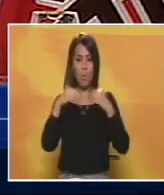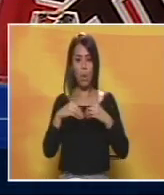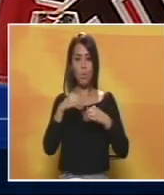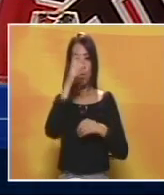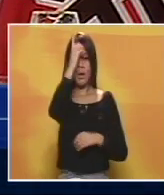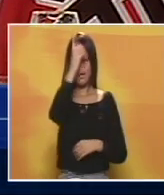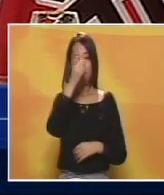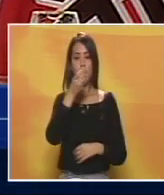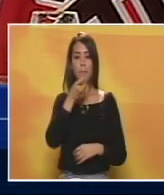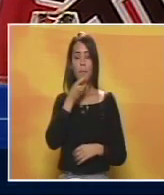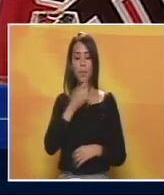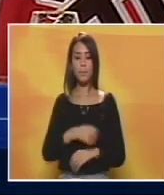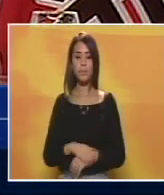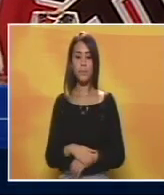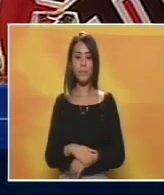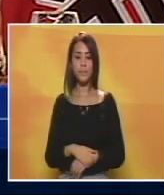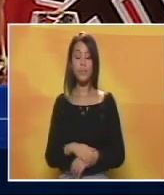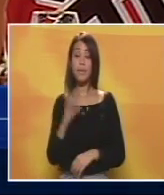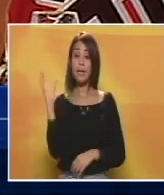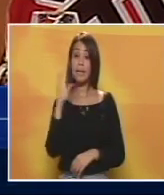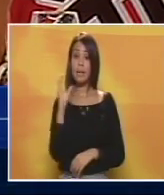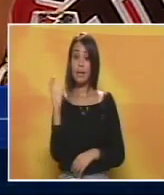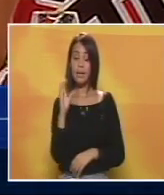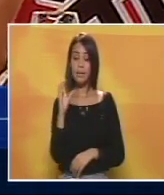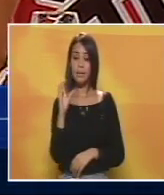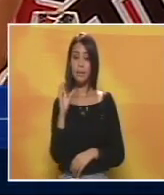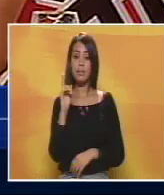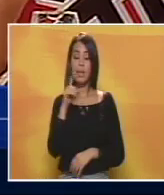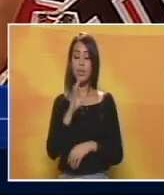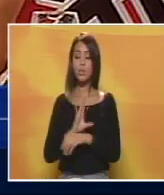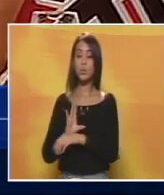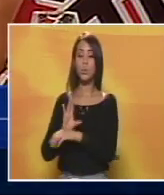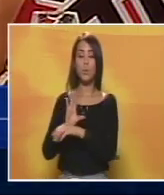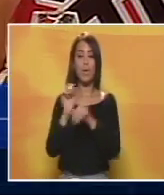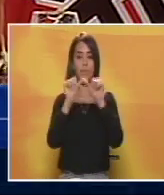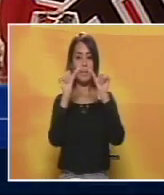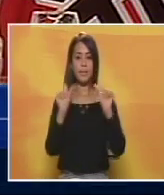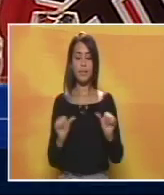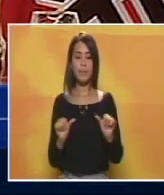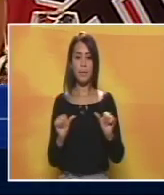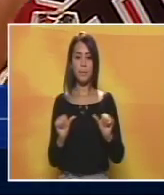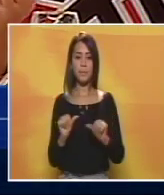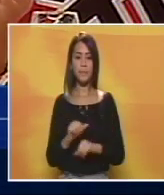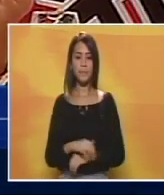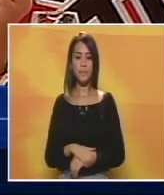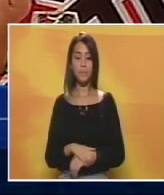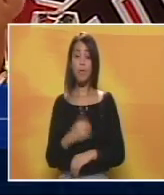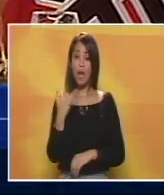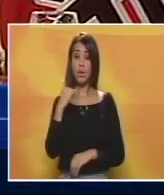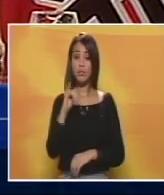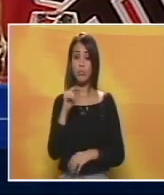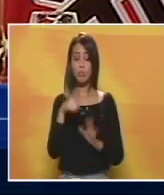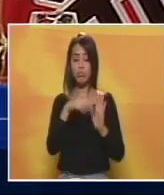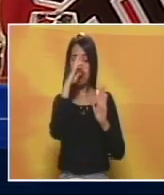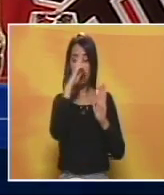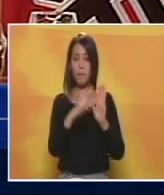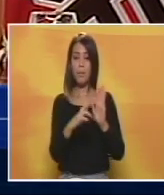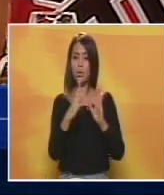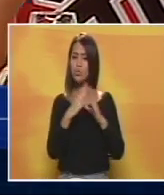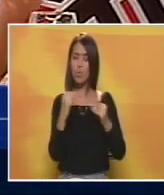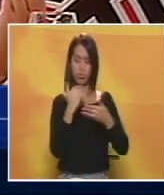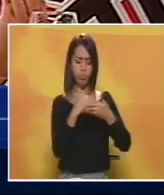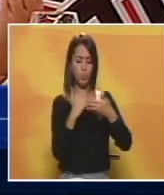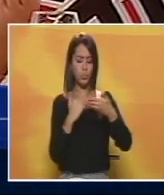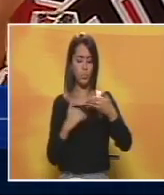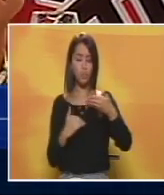Santo Domingo como el de Caracas en relación a la seguridad del sistema automatizado, se están dando. Todas las que están en cronograma